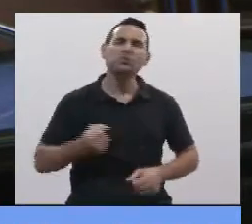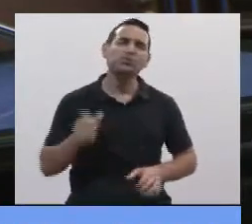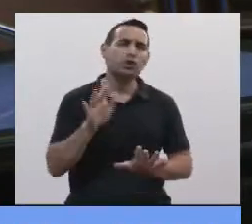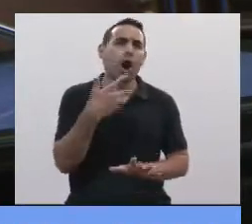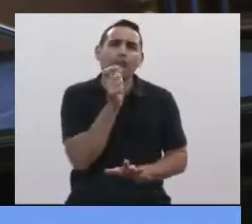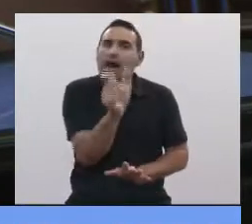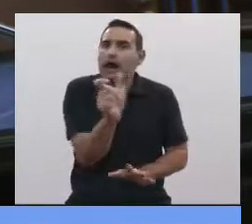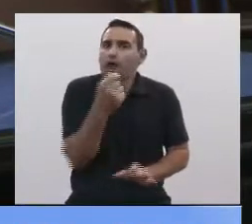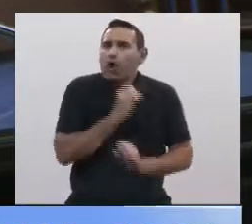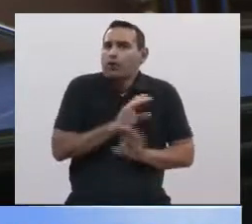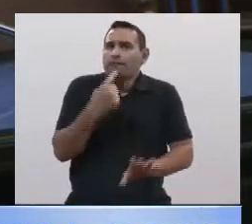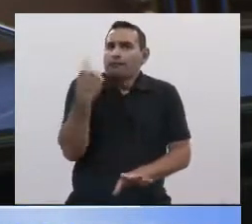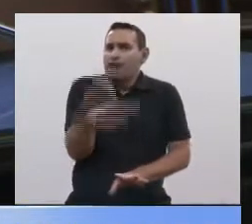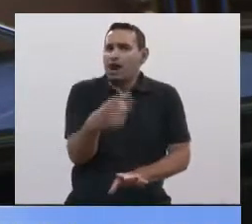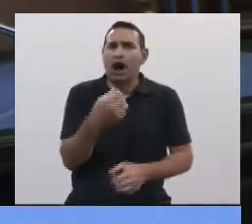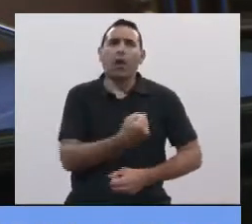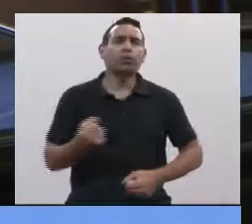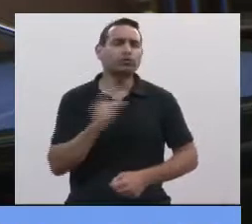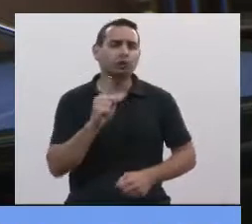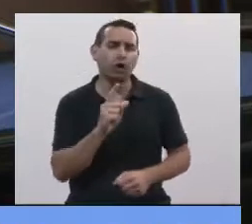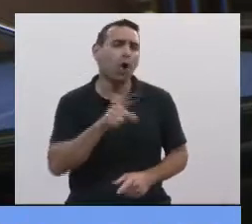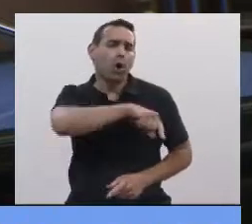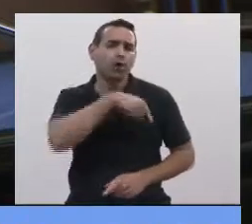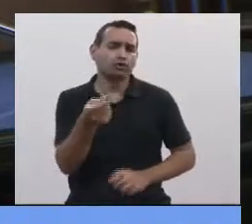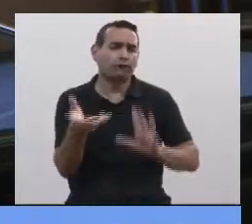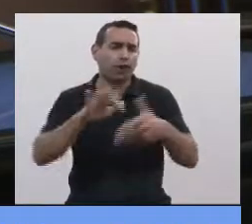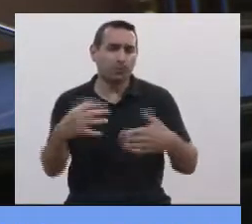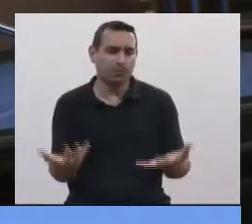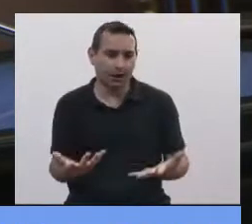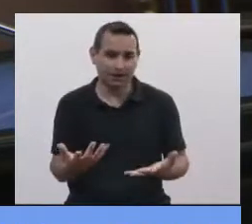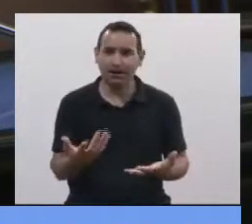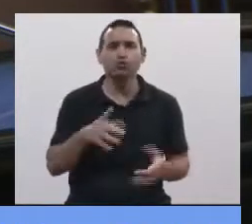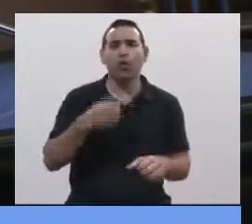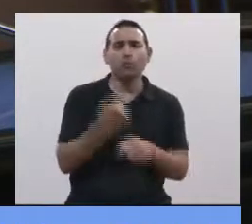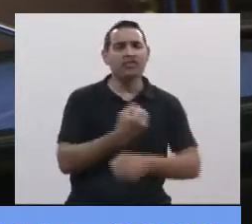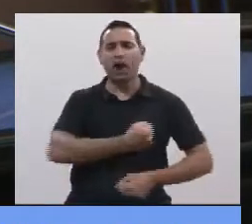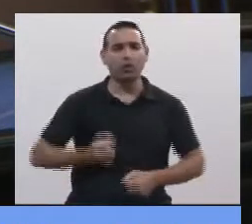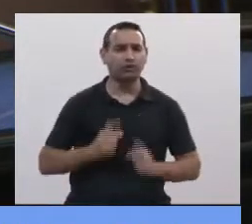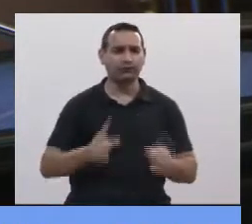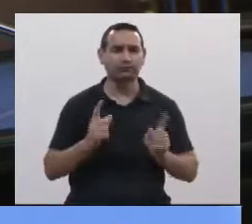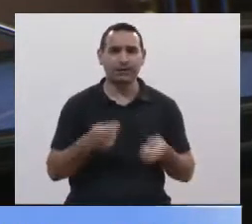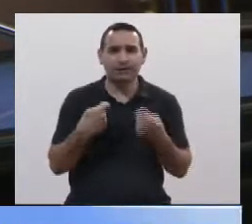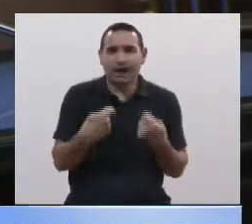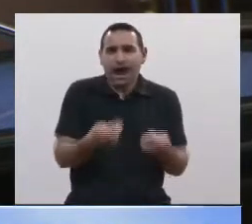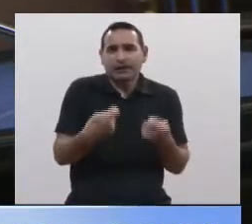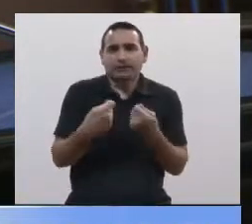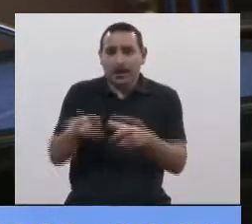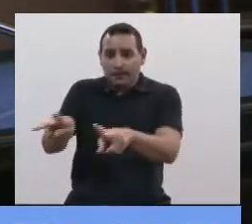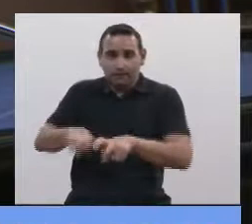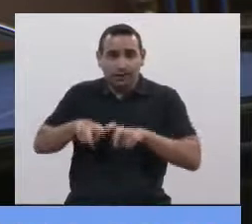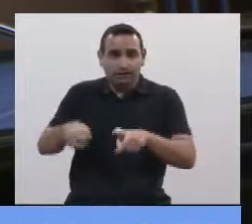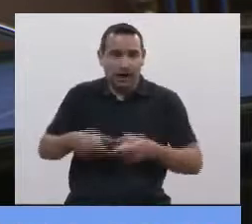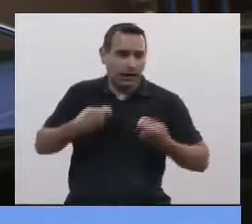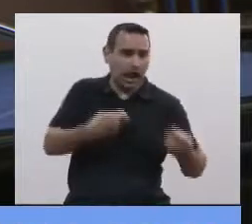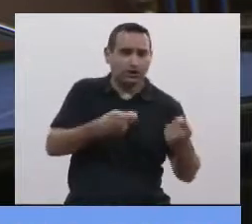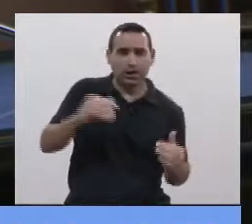una mala palabra, llamémoslo lo que sea, no puede seguir por décadas gastando más de lo que nos ingresa. Y